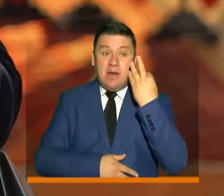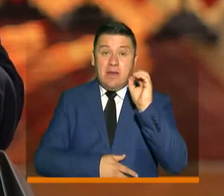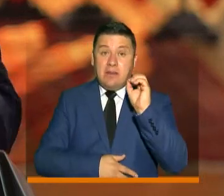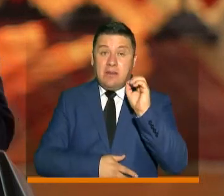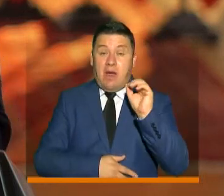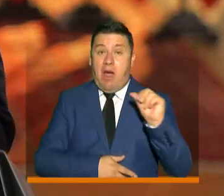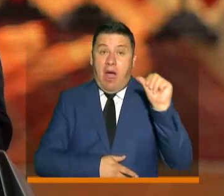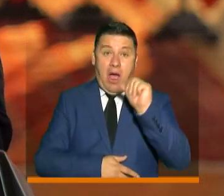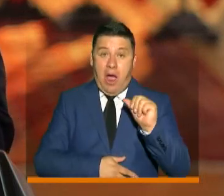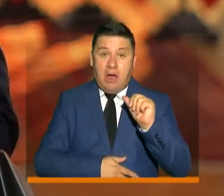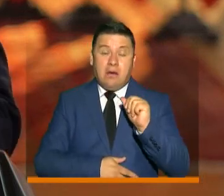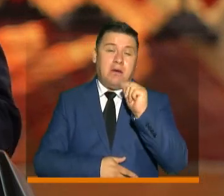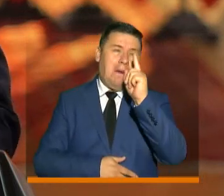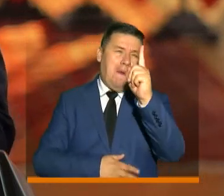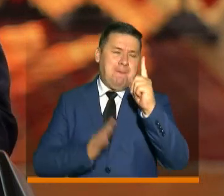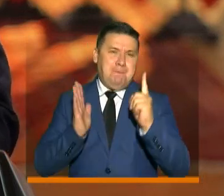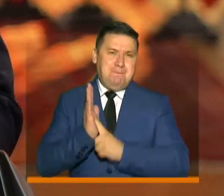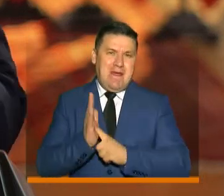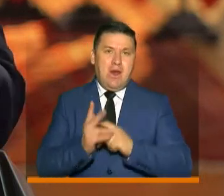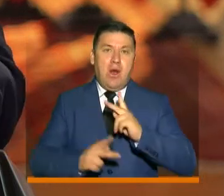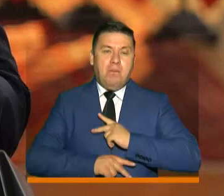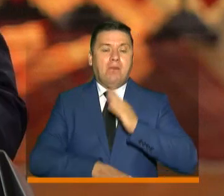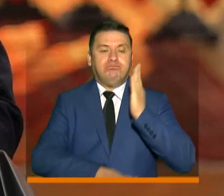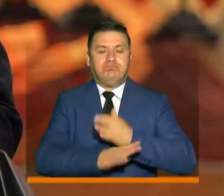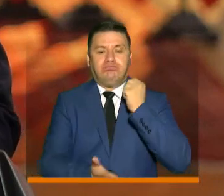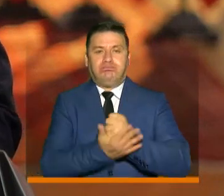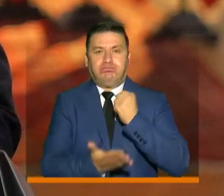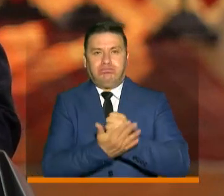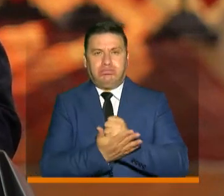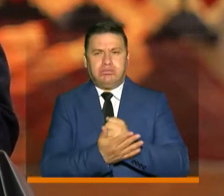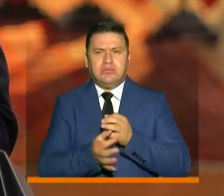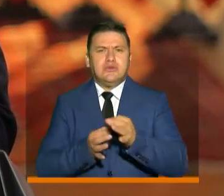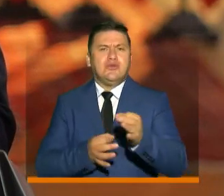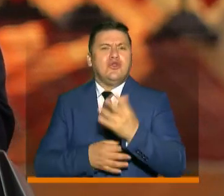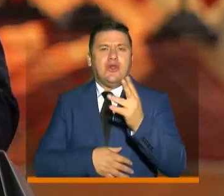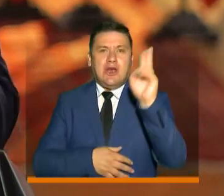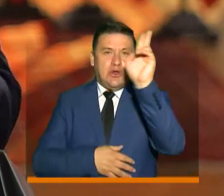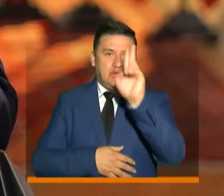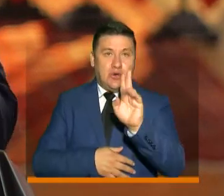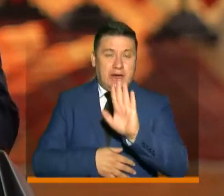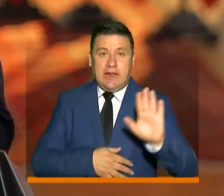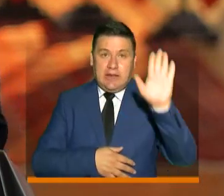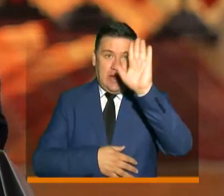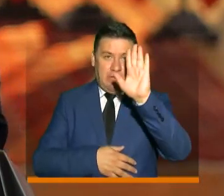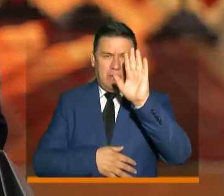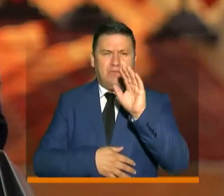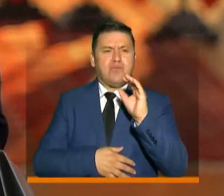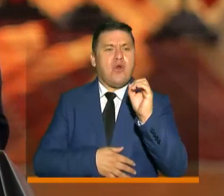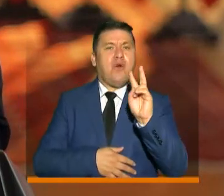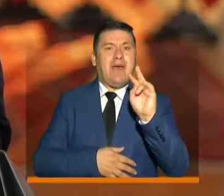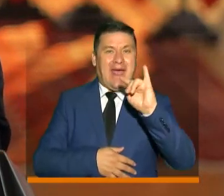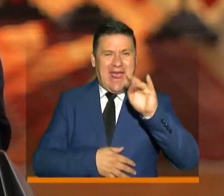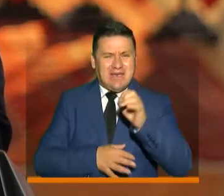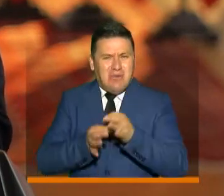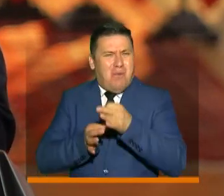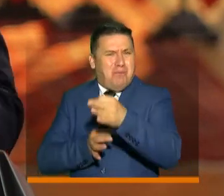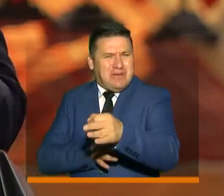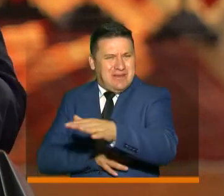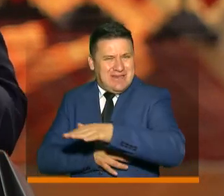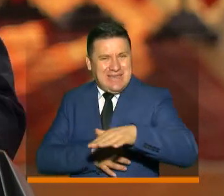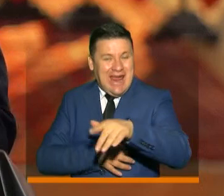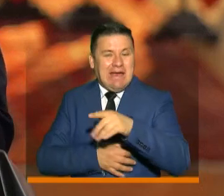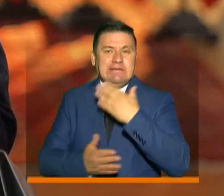entregamos más de 1000 títulos de propiedad en el municipio de ovejas sucre la más grande realizada en la historia de nuestro país